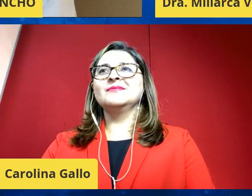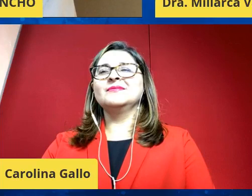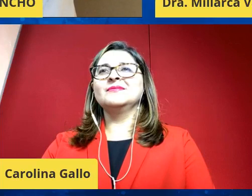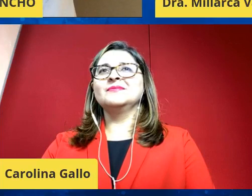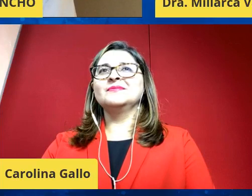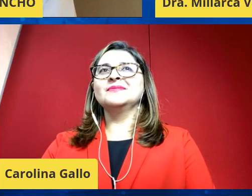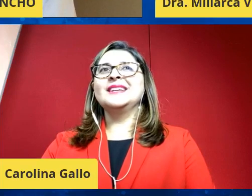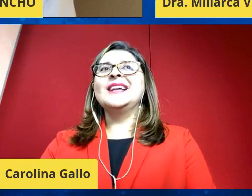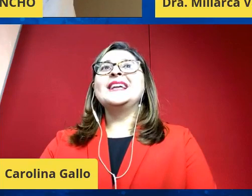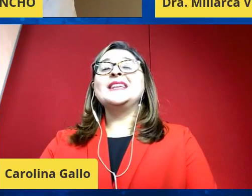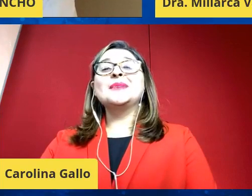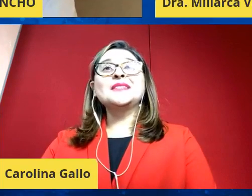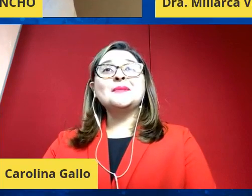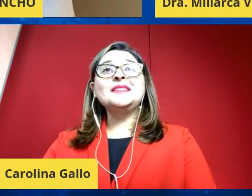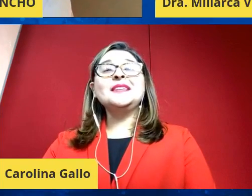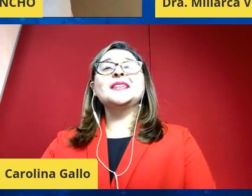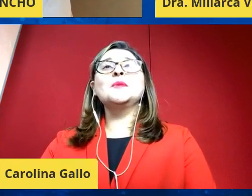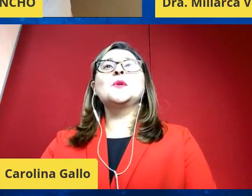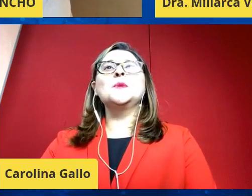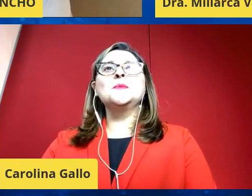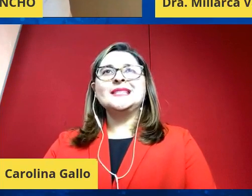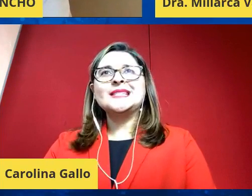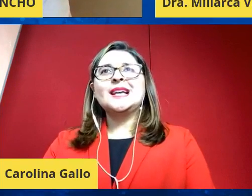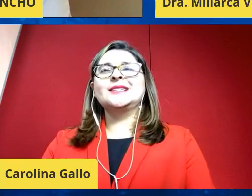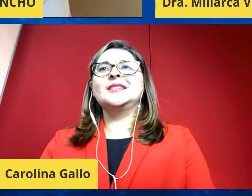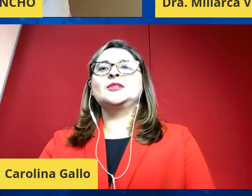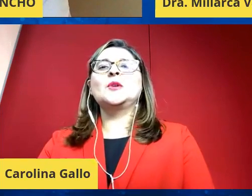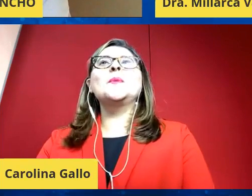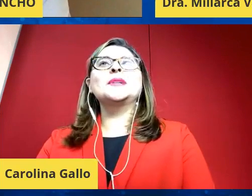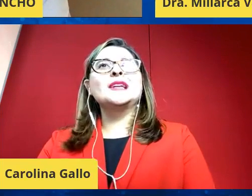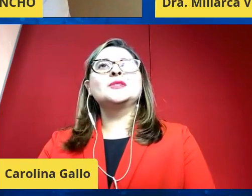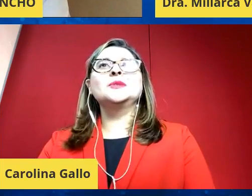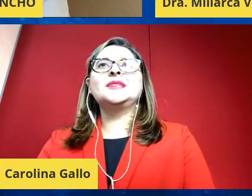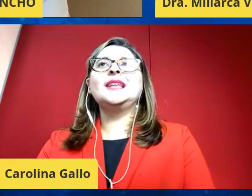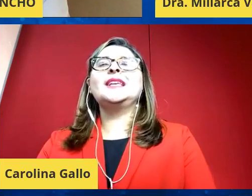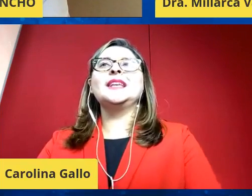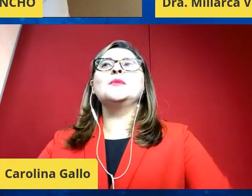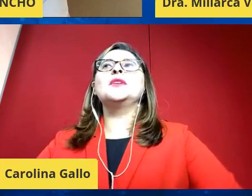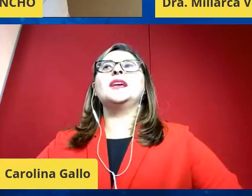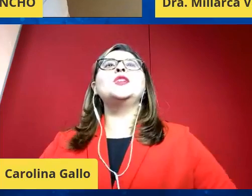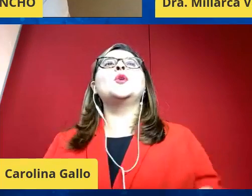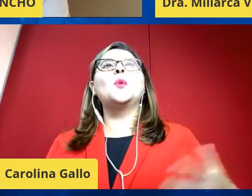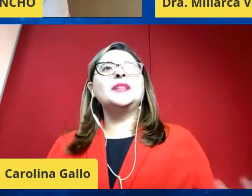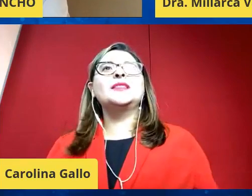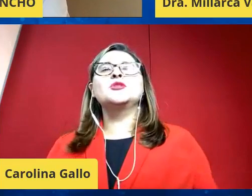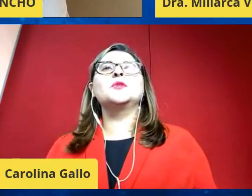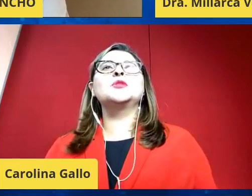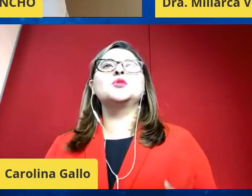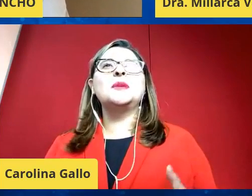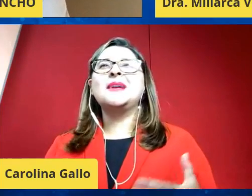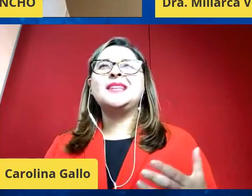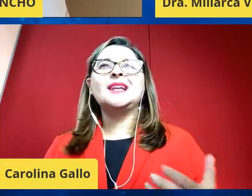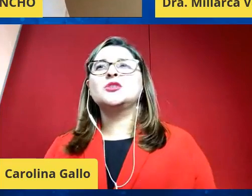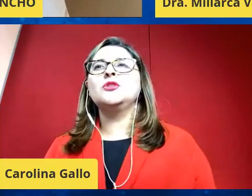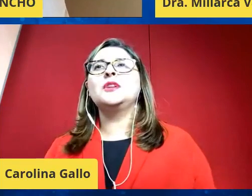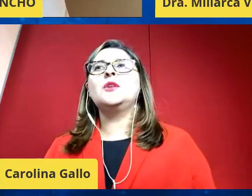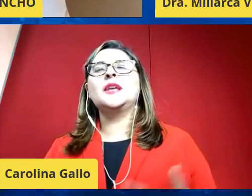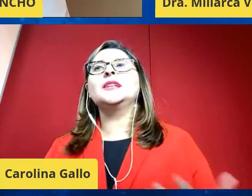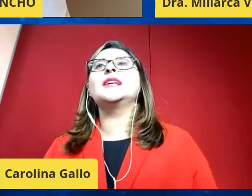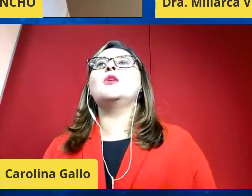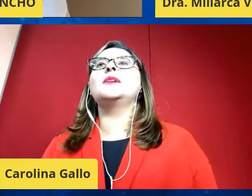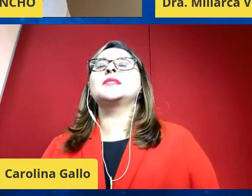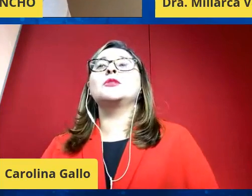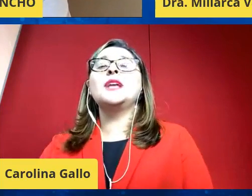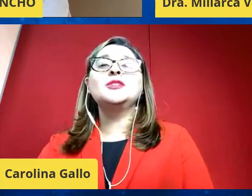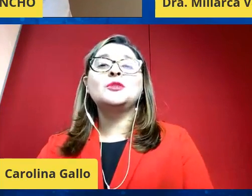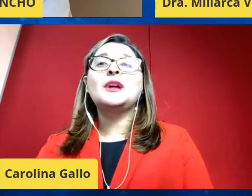astrónomos. Y precisamente queremos comenzar, ¿cierto?, a conversar con ustedes, queremos que nos cuenten sobre sus investigaciones, lo que